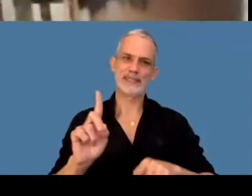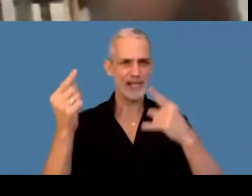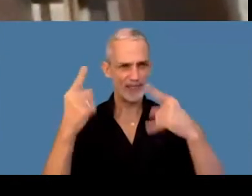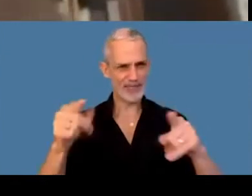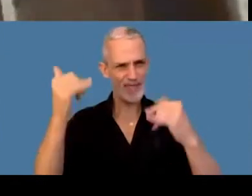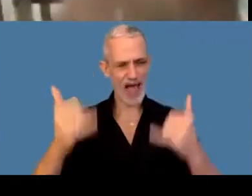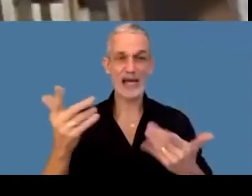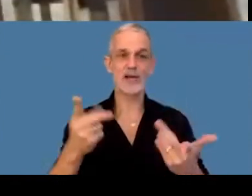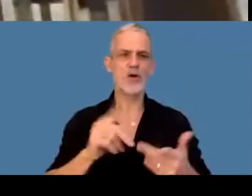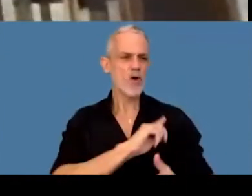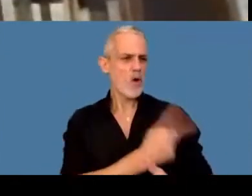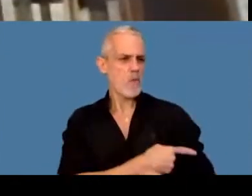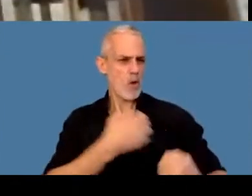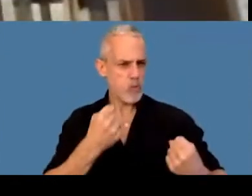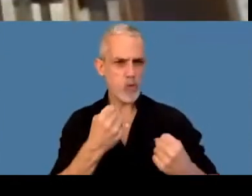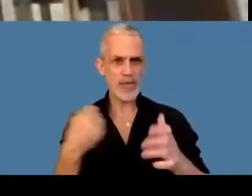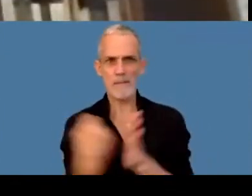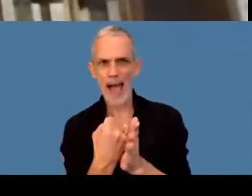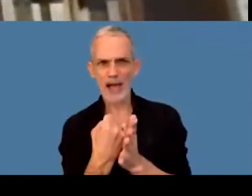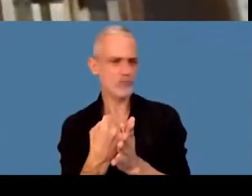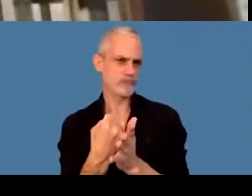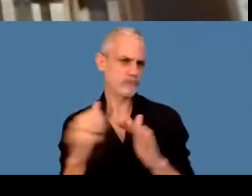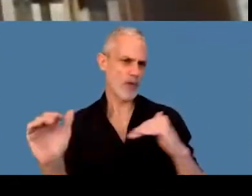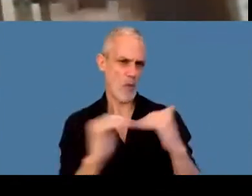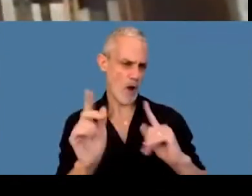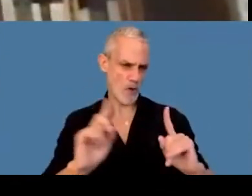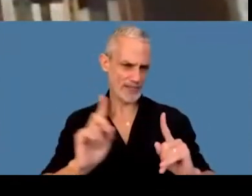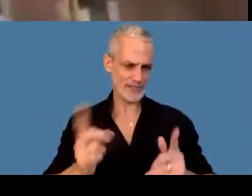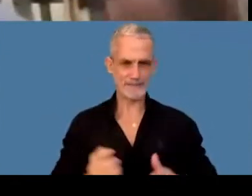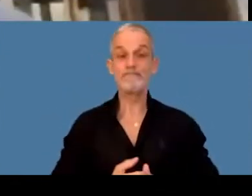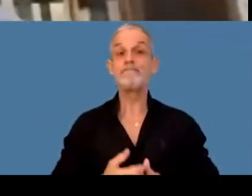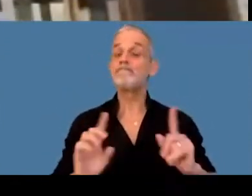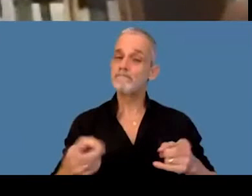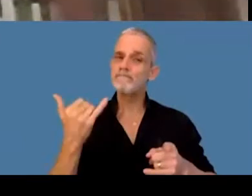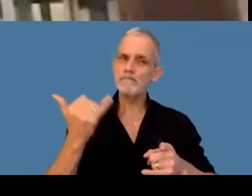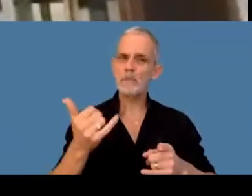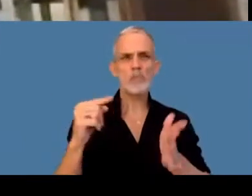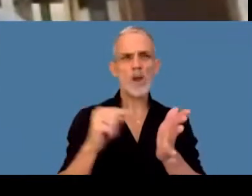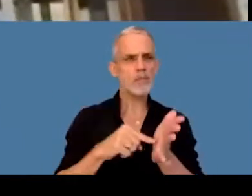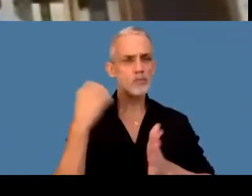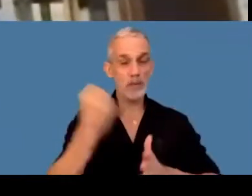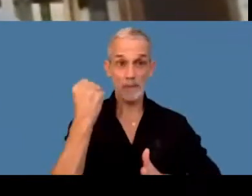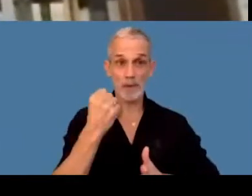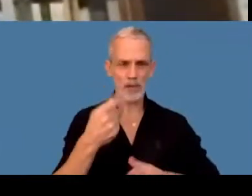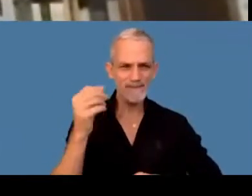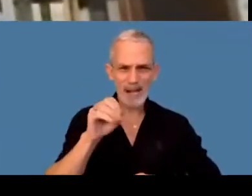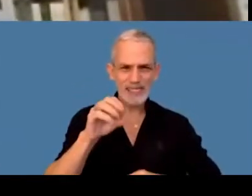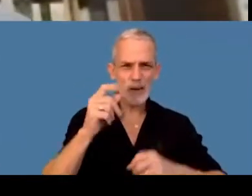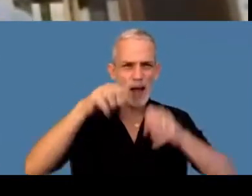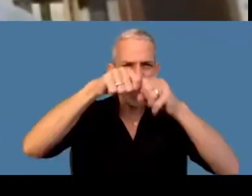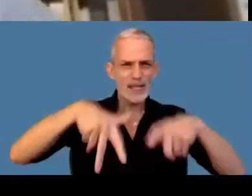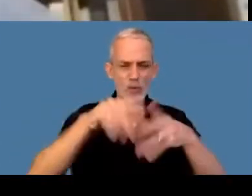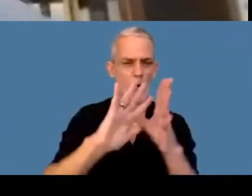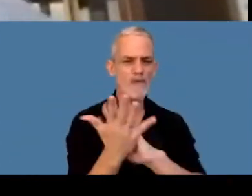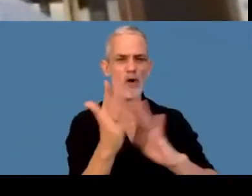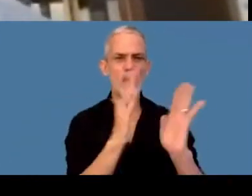el mismo efecto ni el mismo impacto. Y además hay un elemento central, lo que llamamos estructura sindical, que